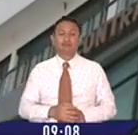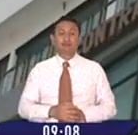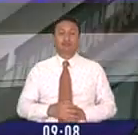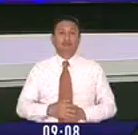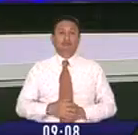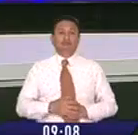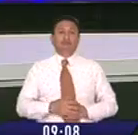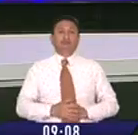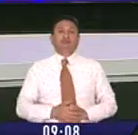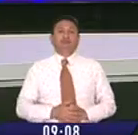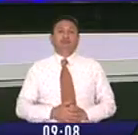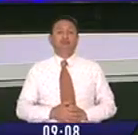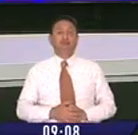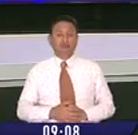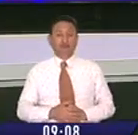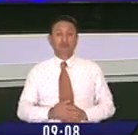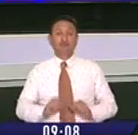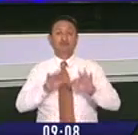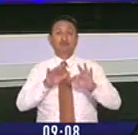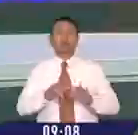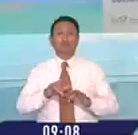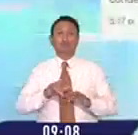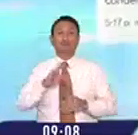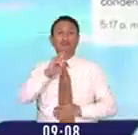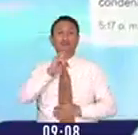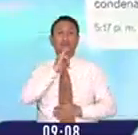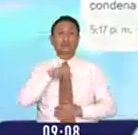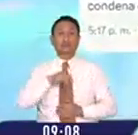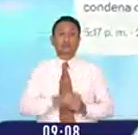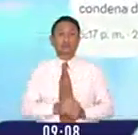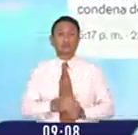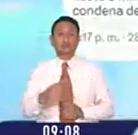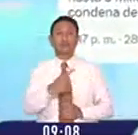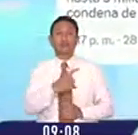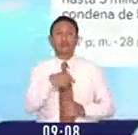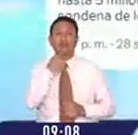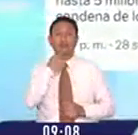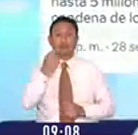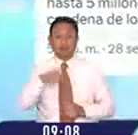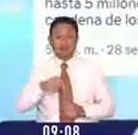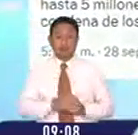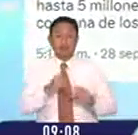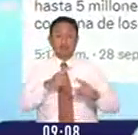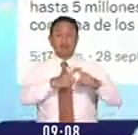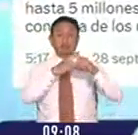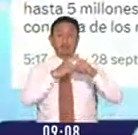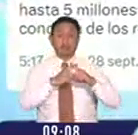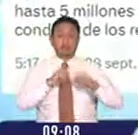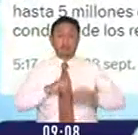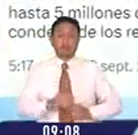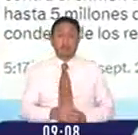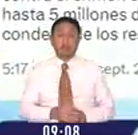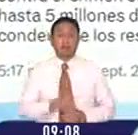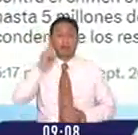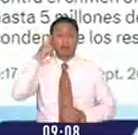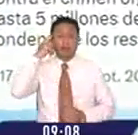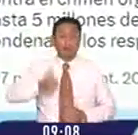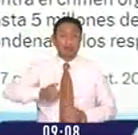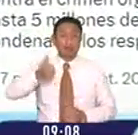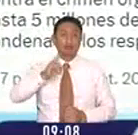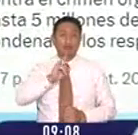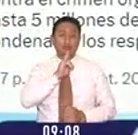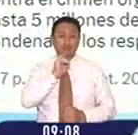Benalcázar. El secretario de Estados Unidos, Anthony Blinken, dio a conocer a través de su cuenta de X que el gobierno de Estados